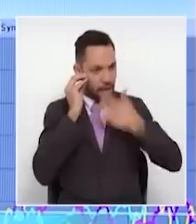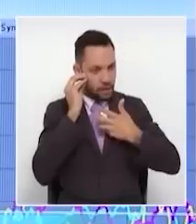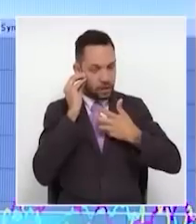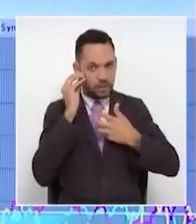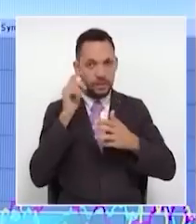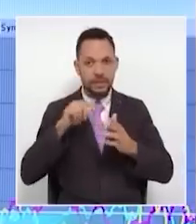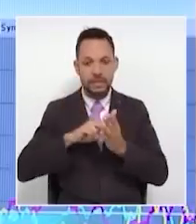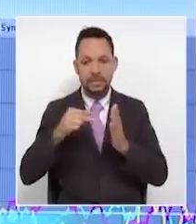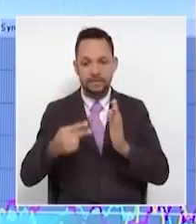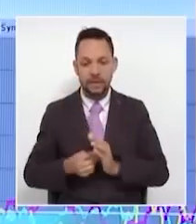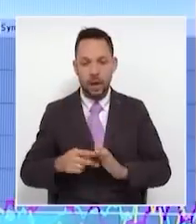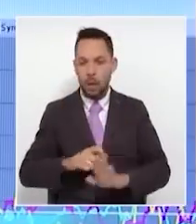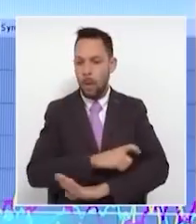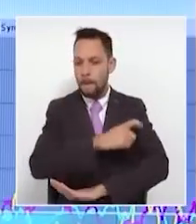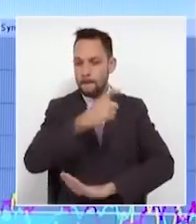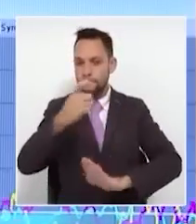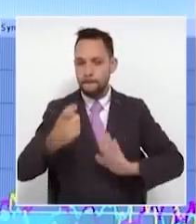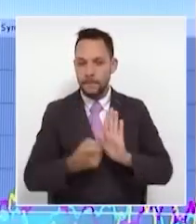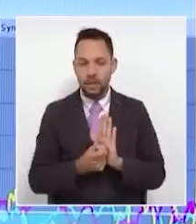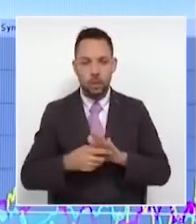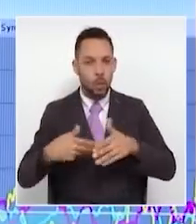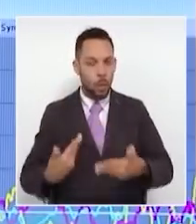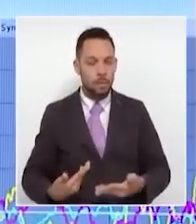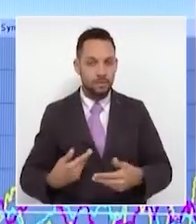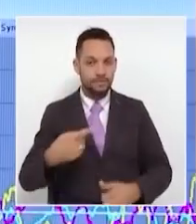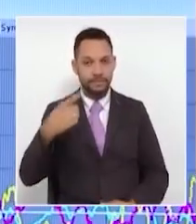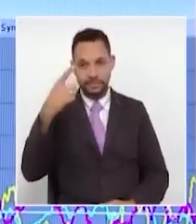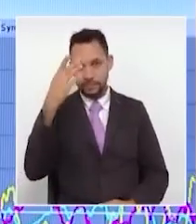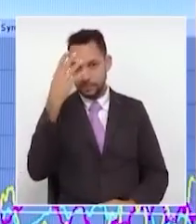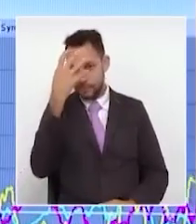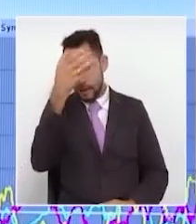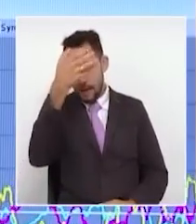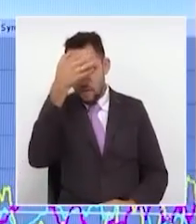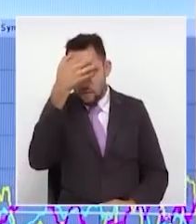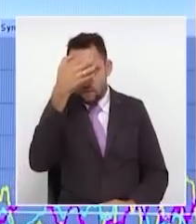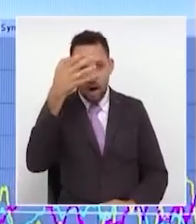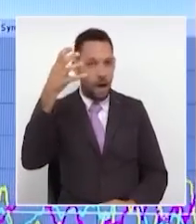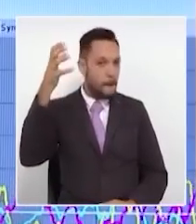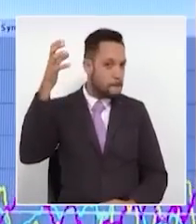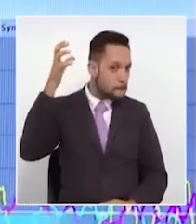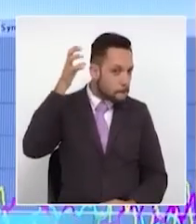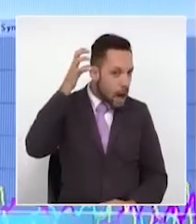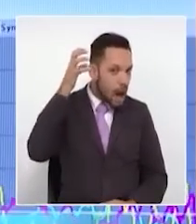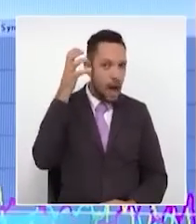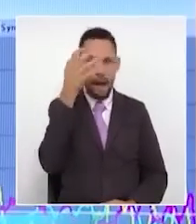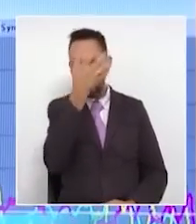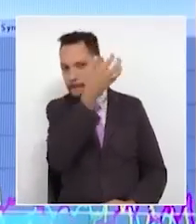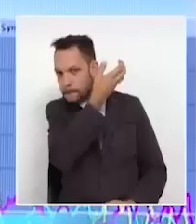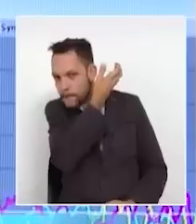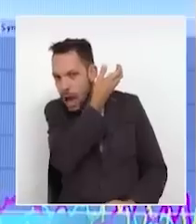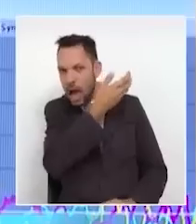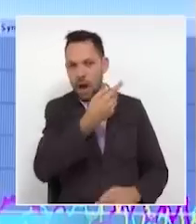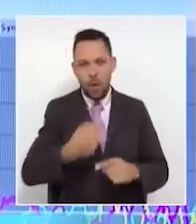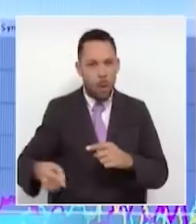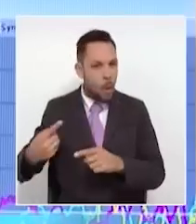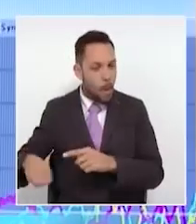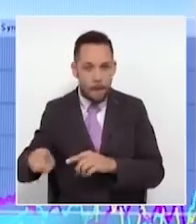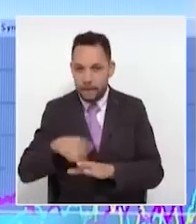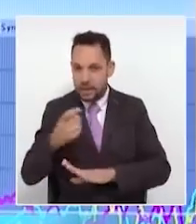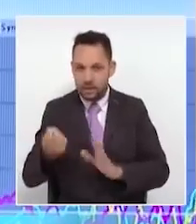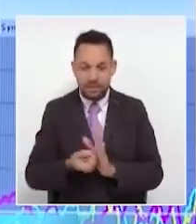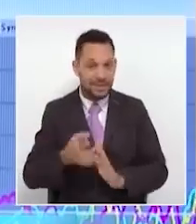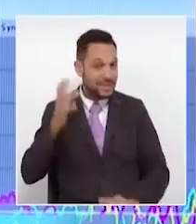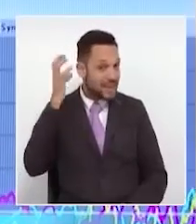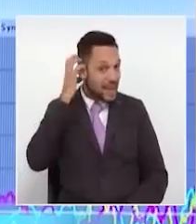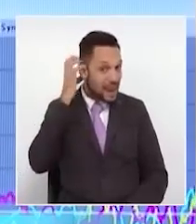debe evaluar todas las partes del cerebro tanto en la parte del todo de la parte de temporada de la parte occipital